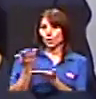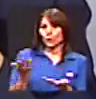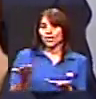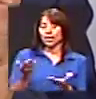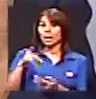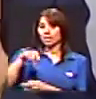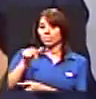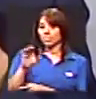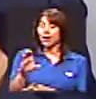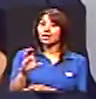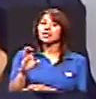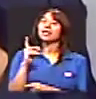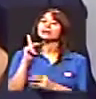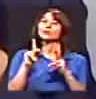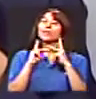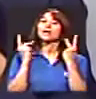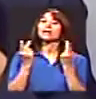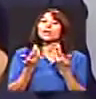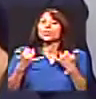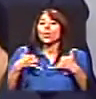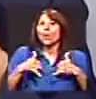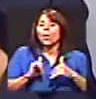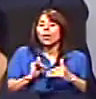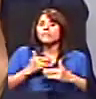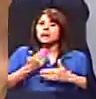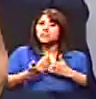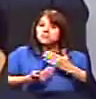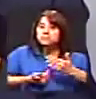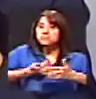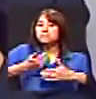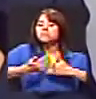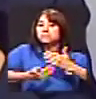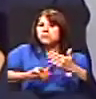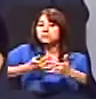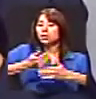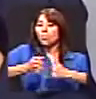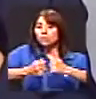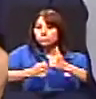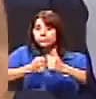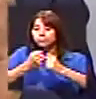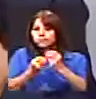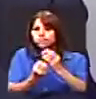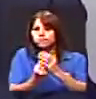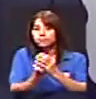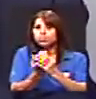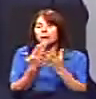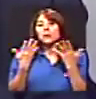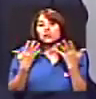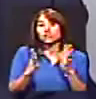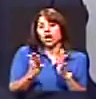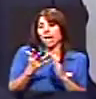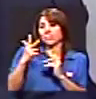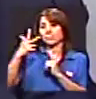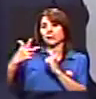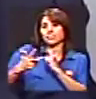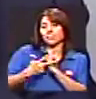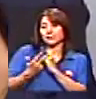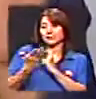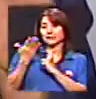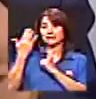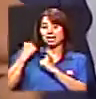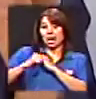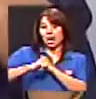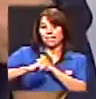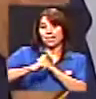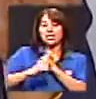un partido en construcción todavía. Uh-huh. A pesar de tener tres campañas a cuestas y esta es la cuarta,